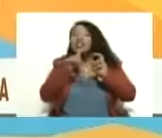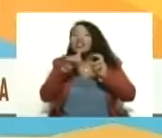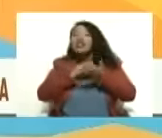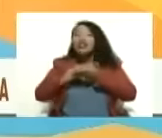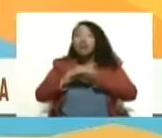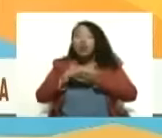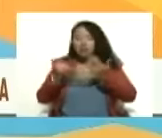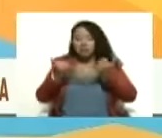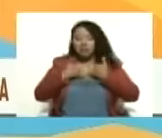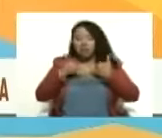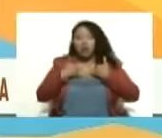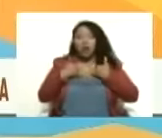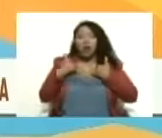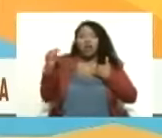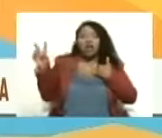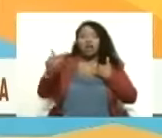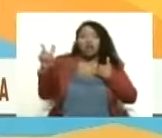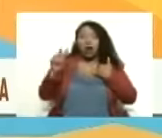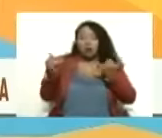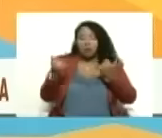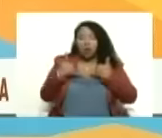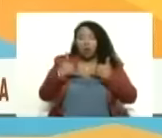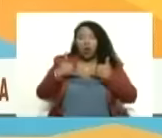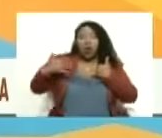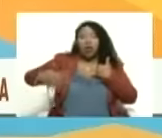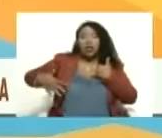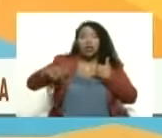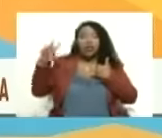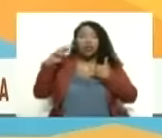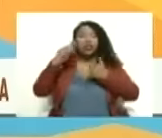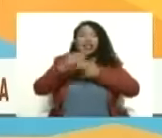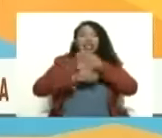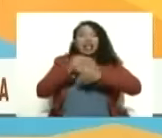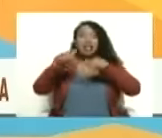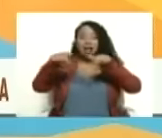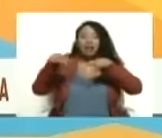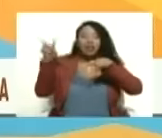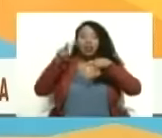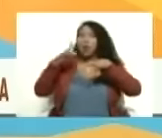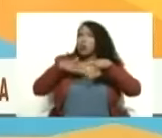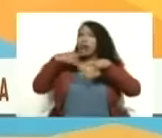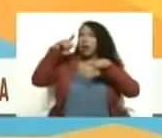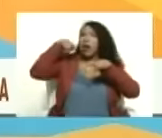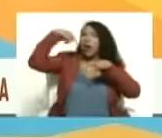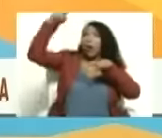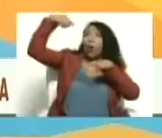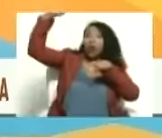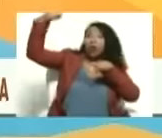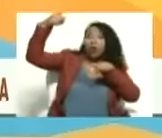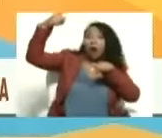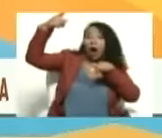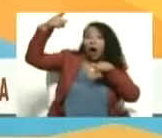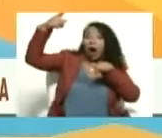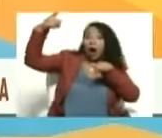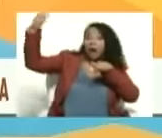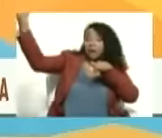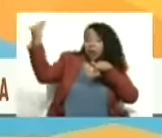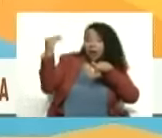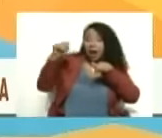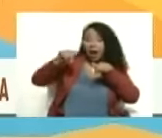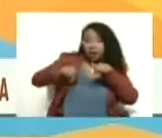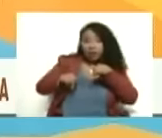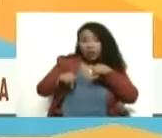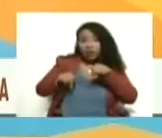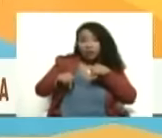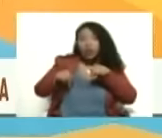y los venezolanos los derechos de Venezuela se ejercen en Venezuela y no puede venir ninguna persona jurídica natural